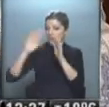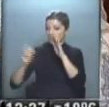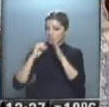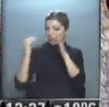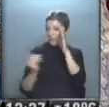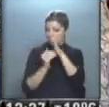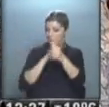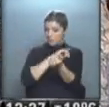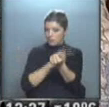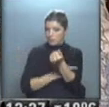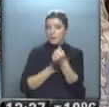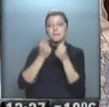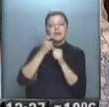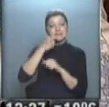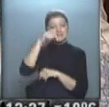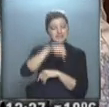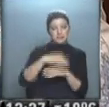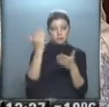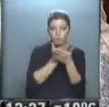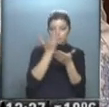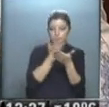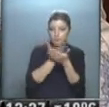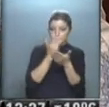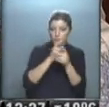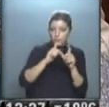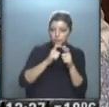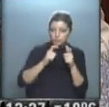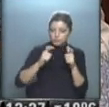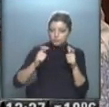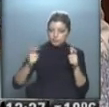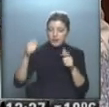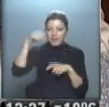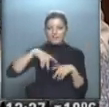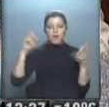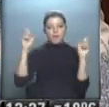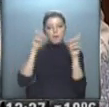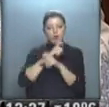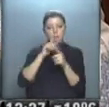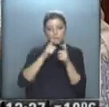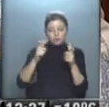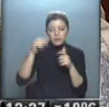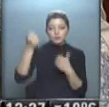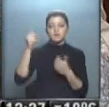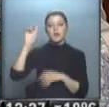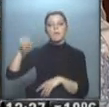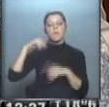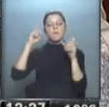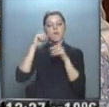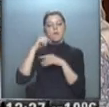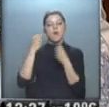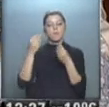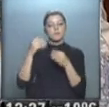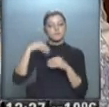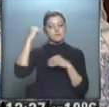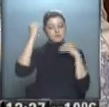de operadores va aumentando, sin embargo, señala la Comisión, este problema puede comenzar a aparecer como un tema de